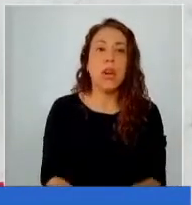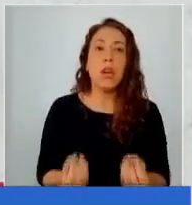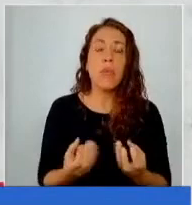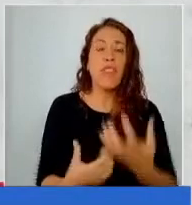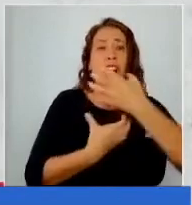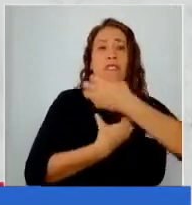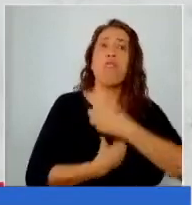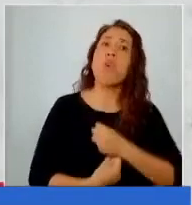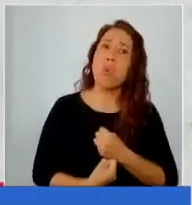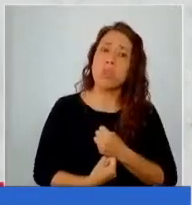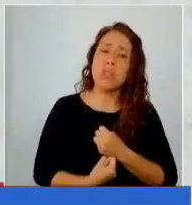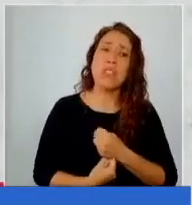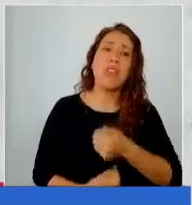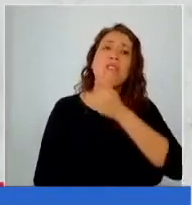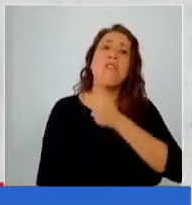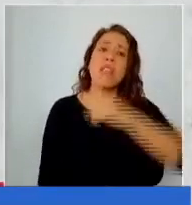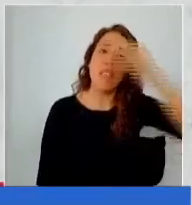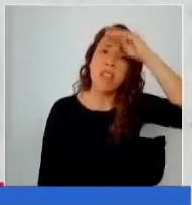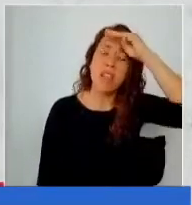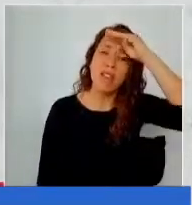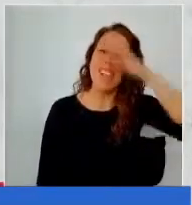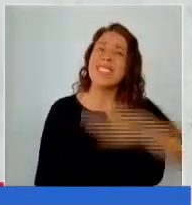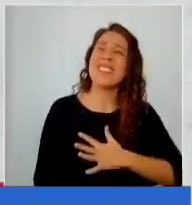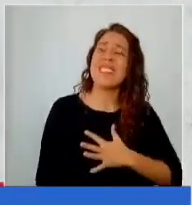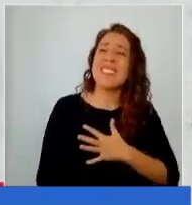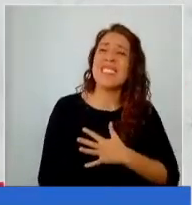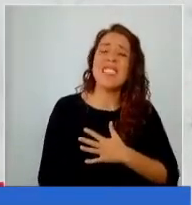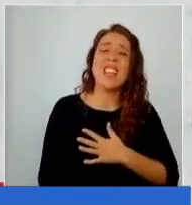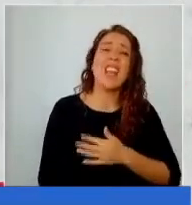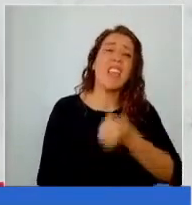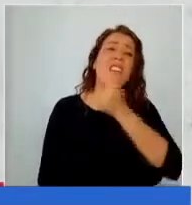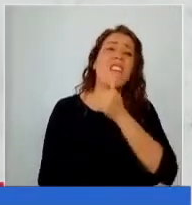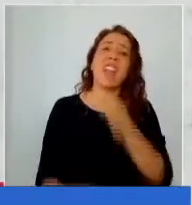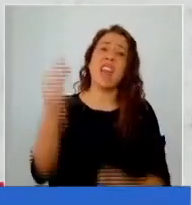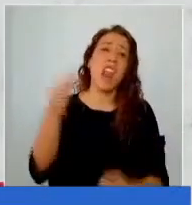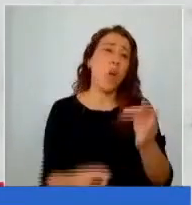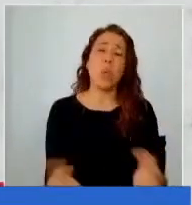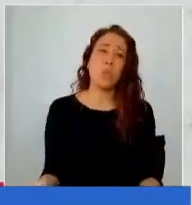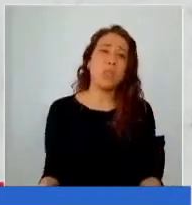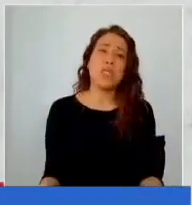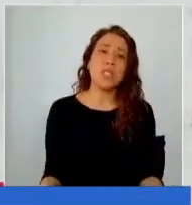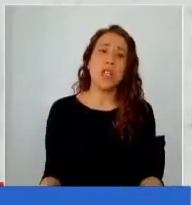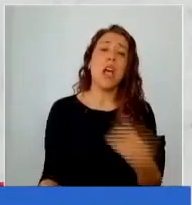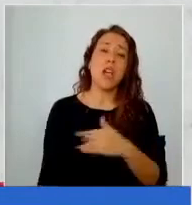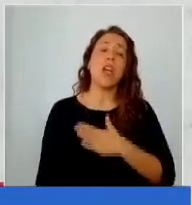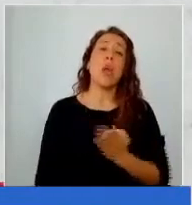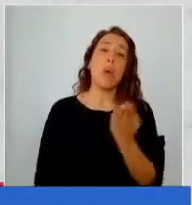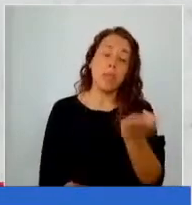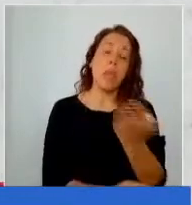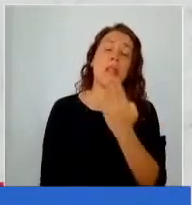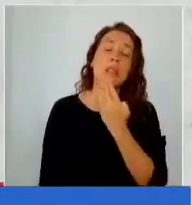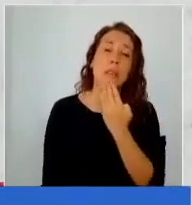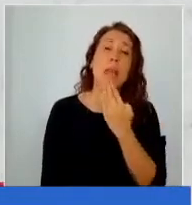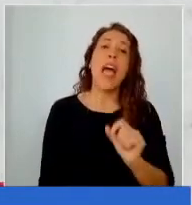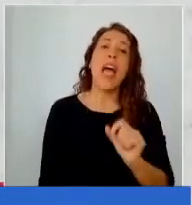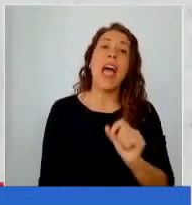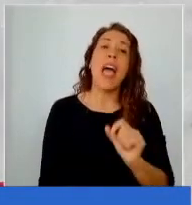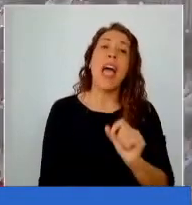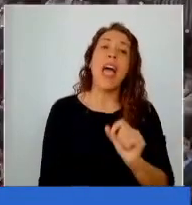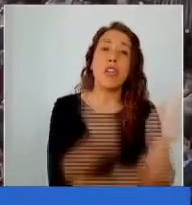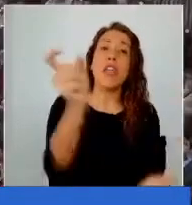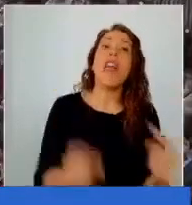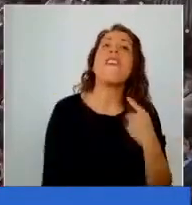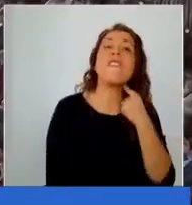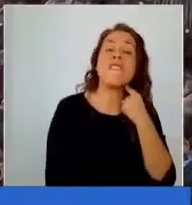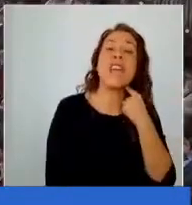desconfianza y se sanción de impunidad lo quiero pedir también la defensoría de las víctimas el tema